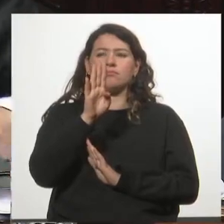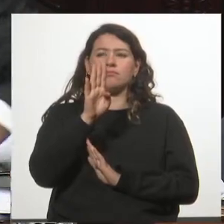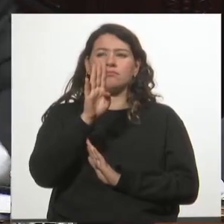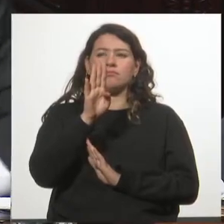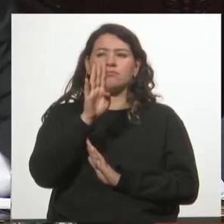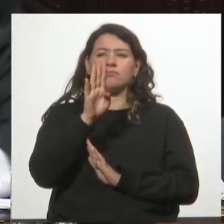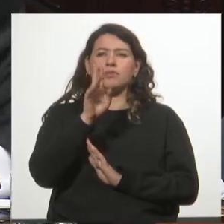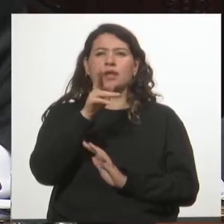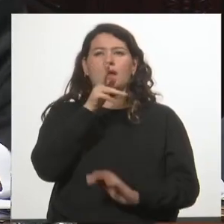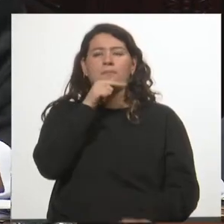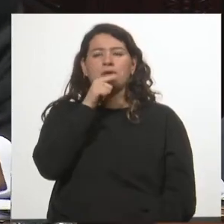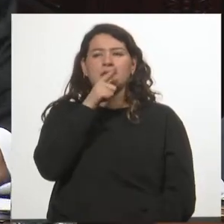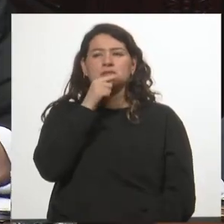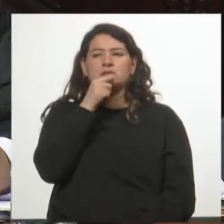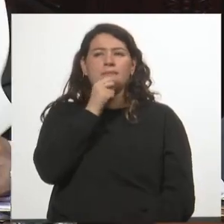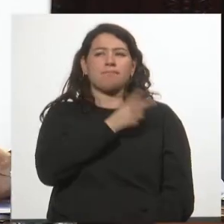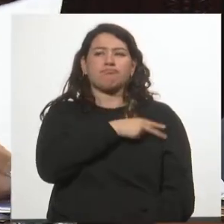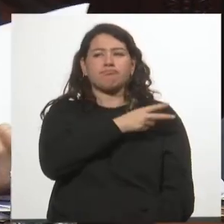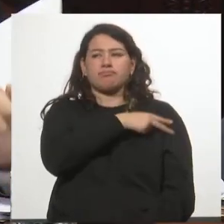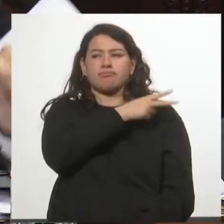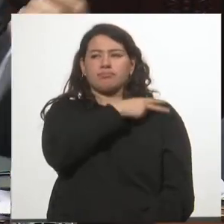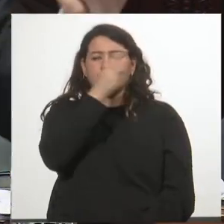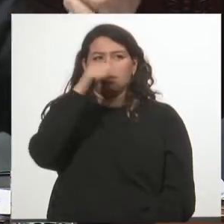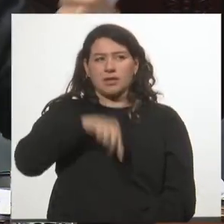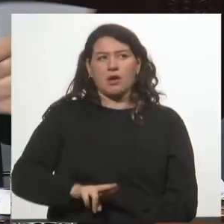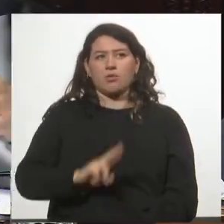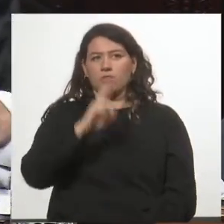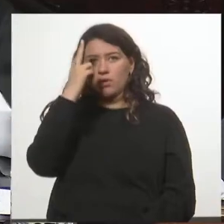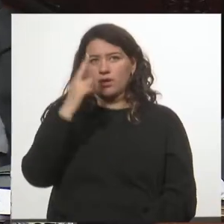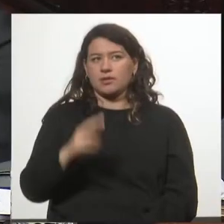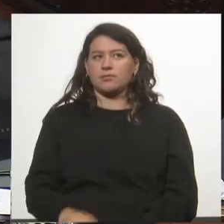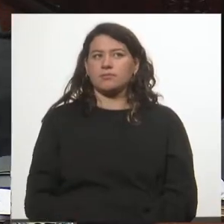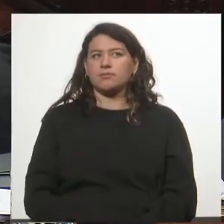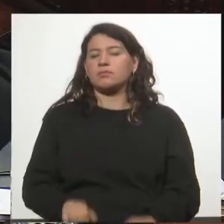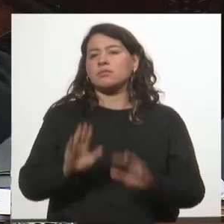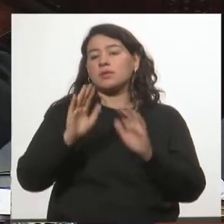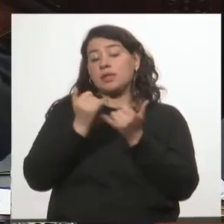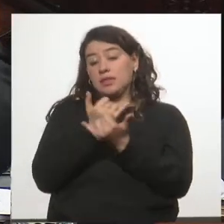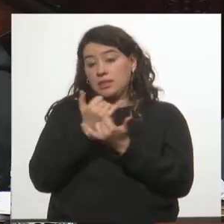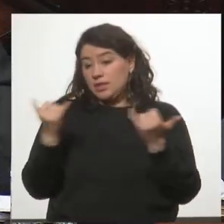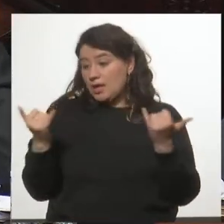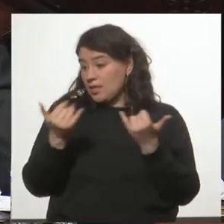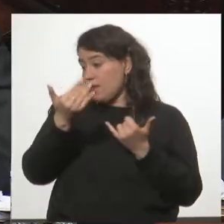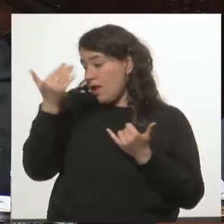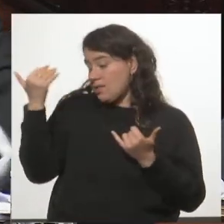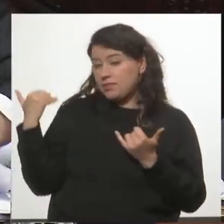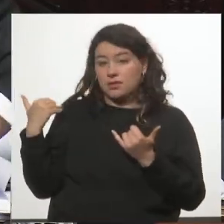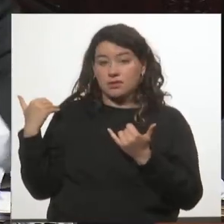en la policía de este país ese día